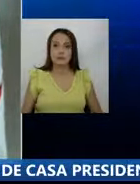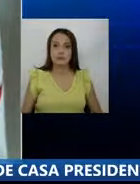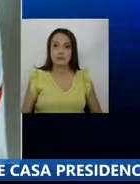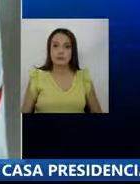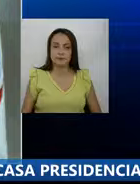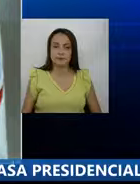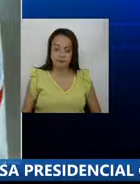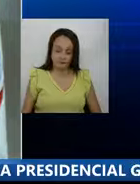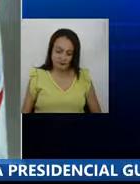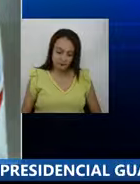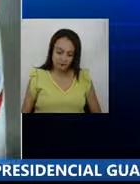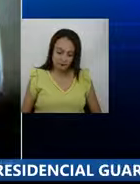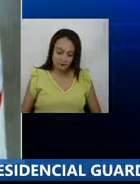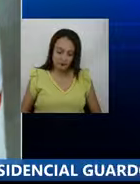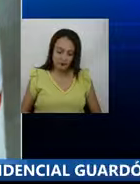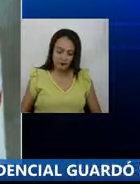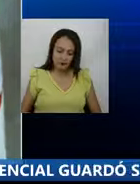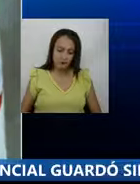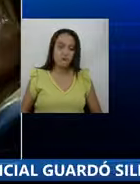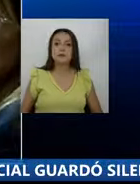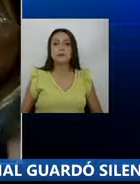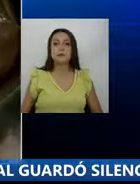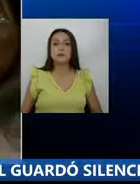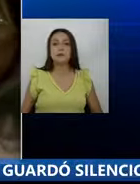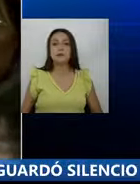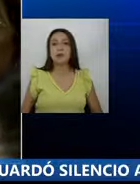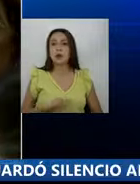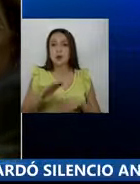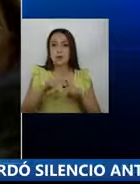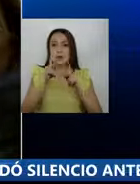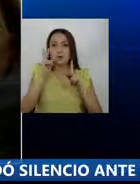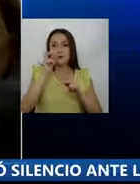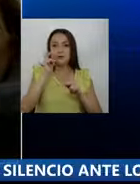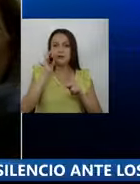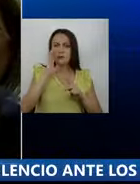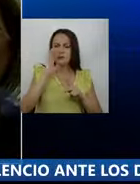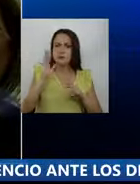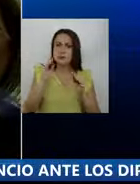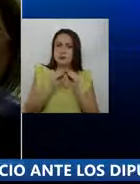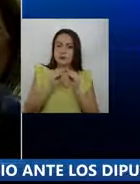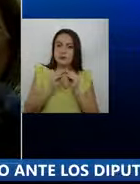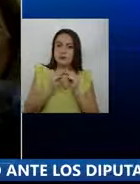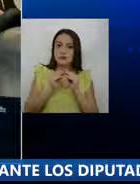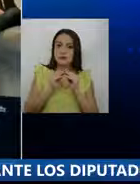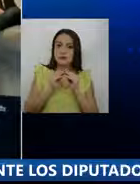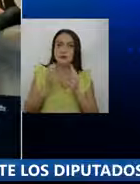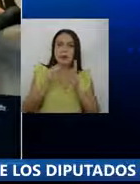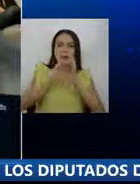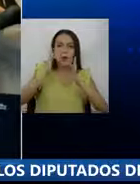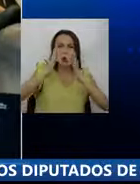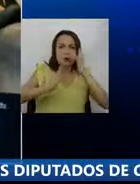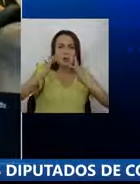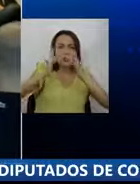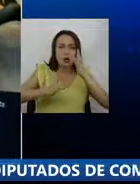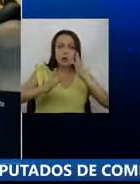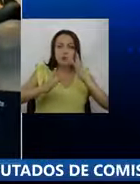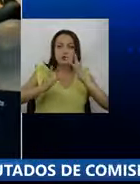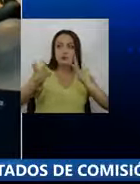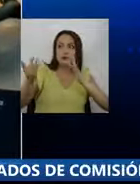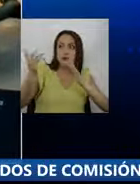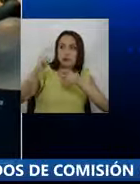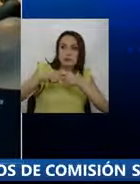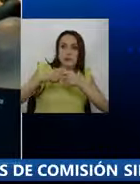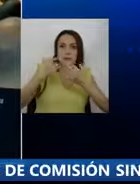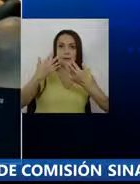bien. Muy buenas tardes a todos los que nos escuchan. Sí, tal vez mientras don Juan se vuelve a conectar bien, que